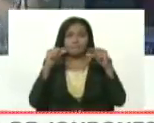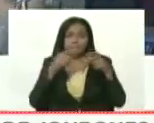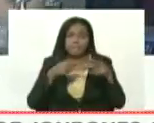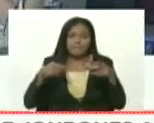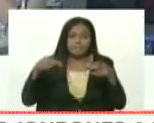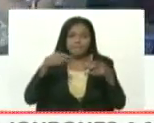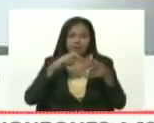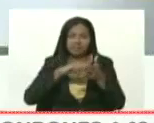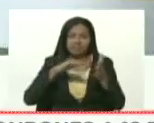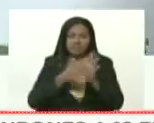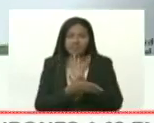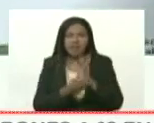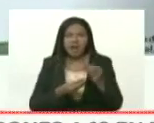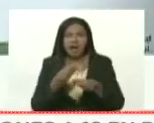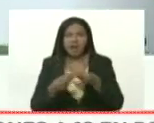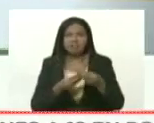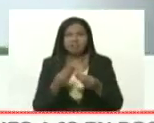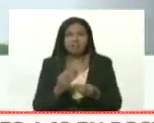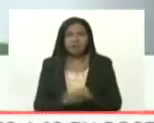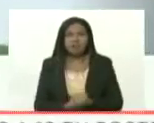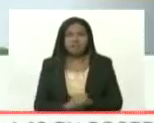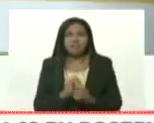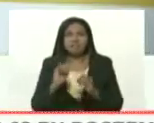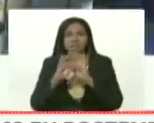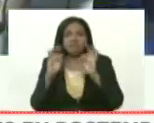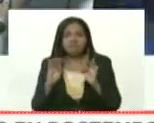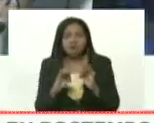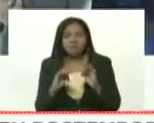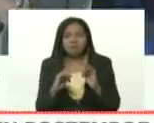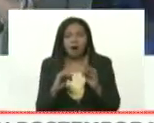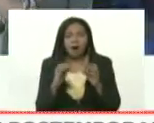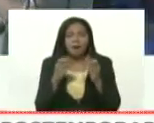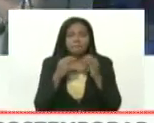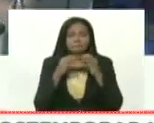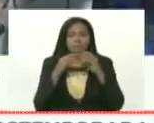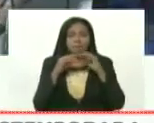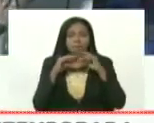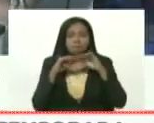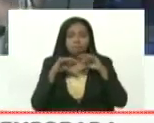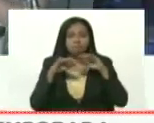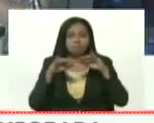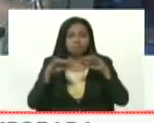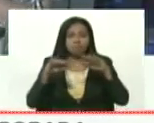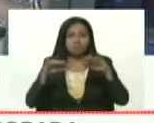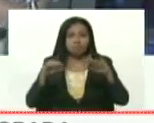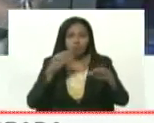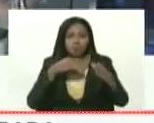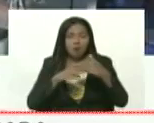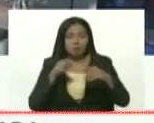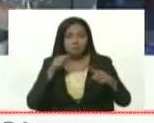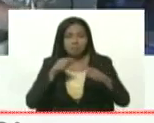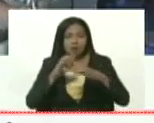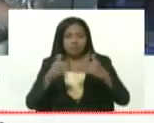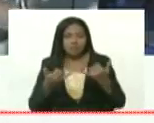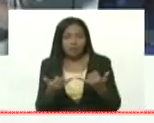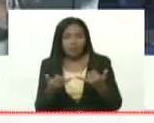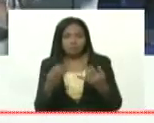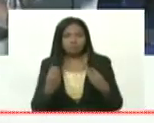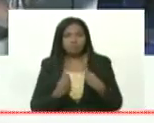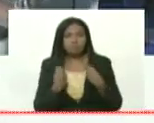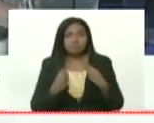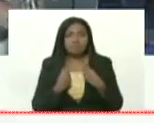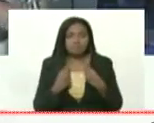¿Por qué? Básicamente porque de esa manera las células van bien, van con buena viabilidad, con buena vida,